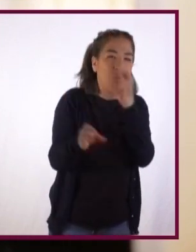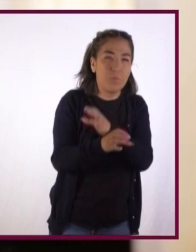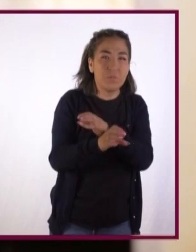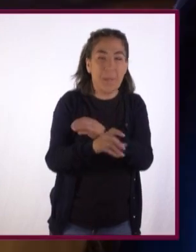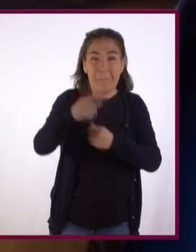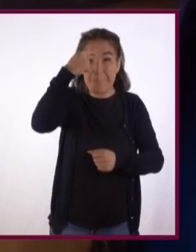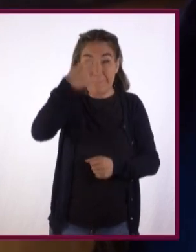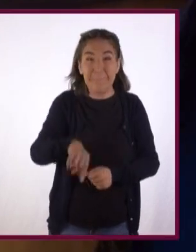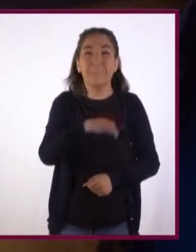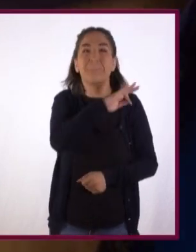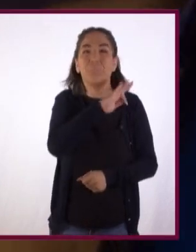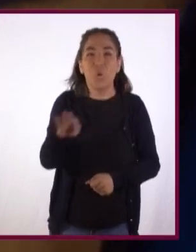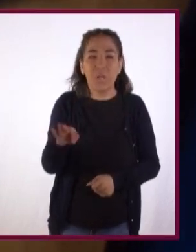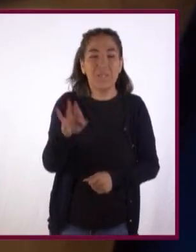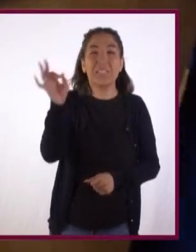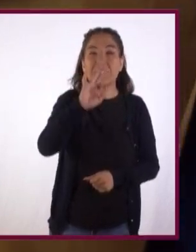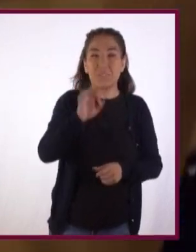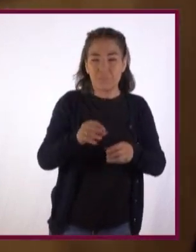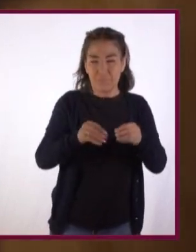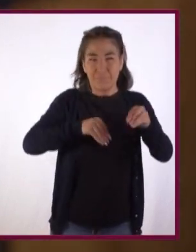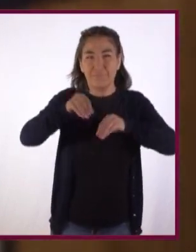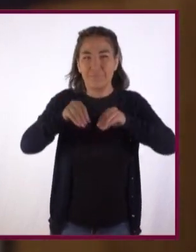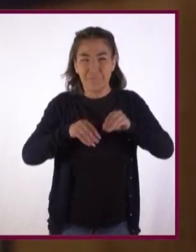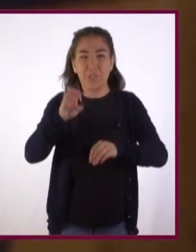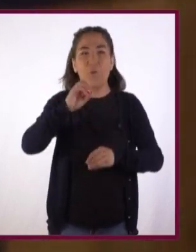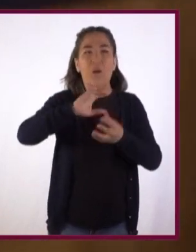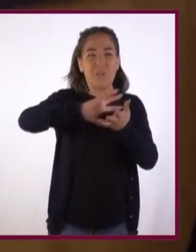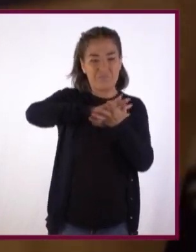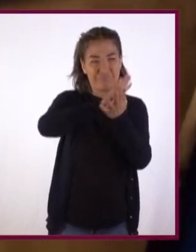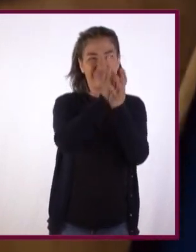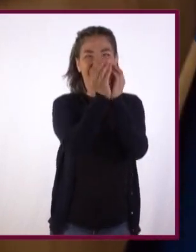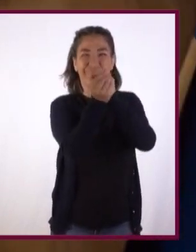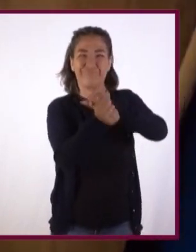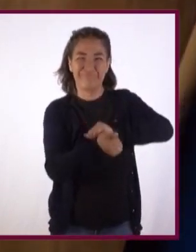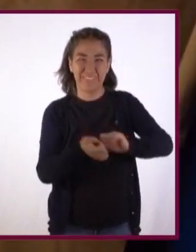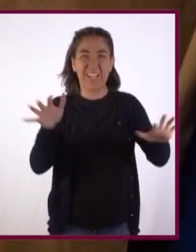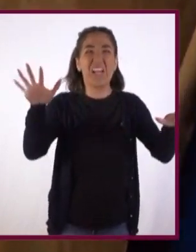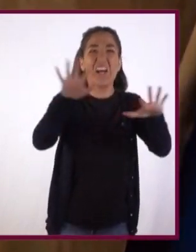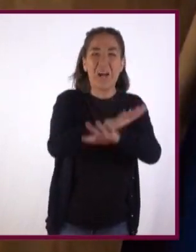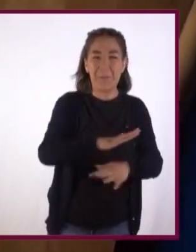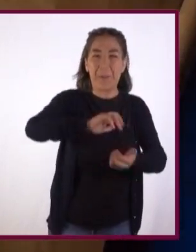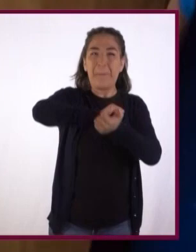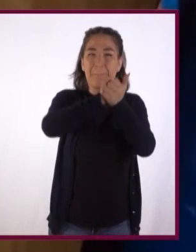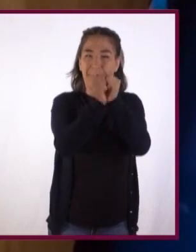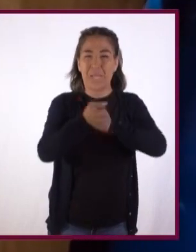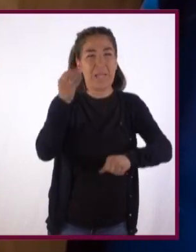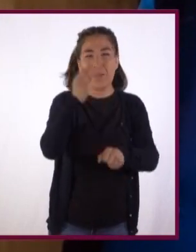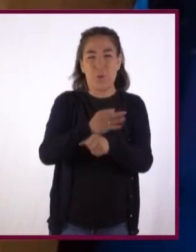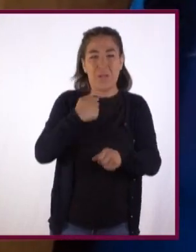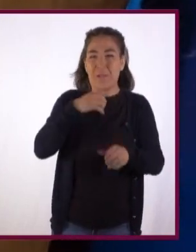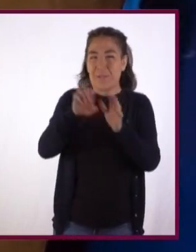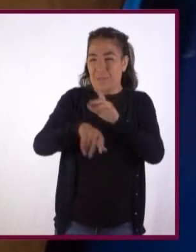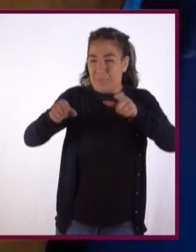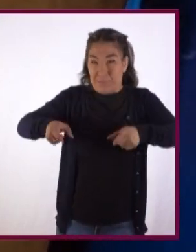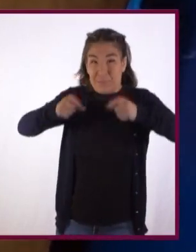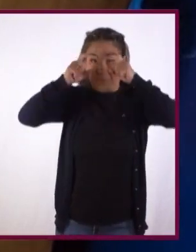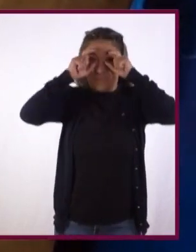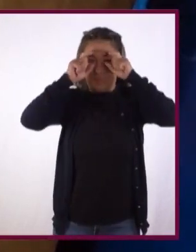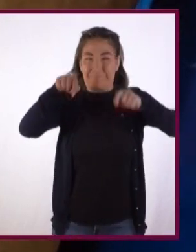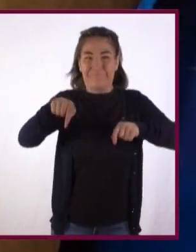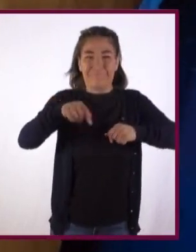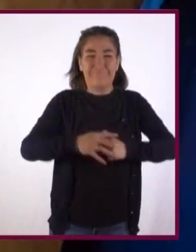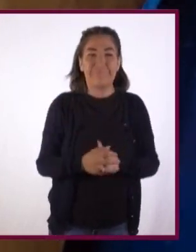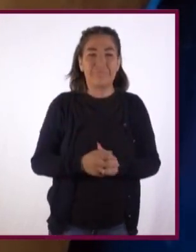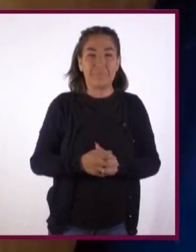cuerpo a poderse o no flexionar o deformar. Por ejemplo, tomo aquí mis lentes que los tengo a la mano.